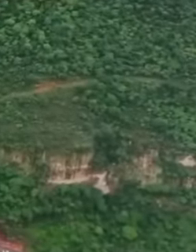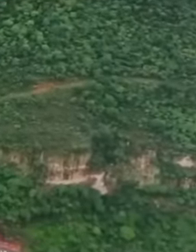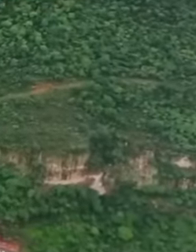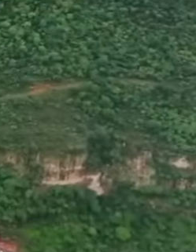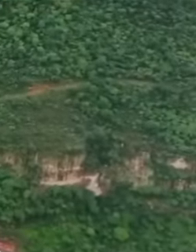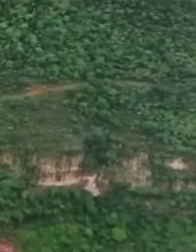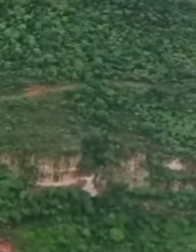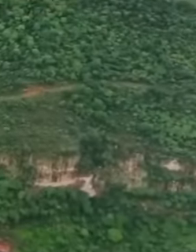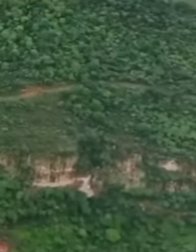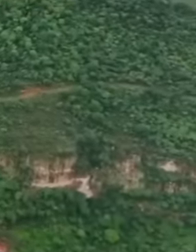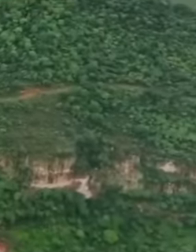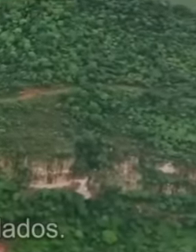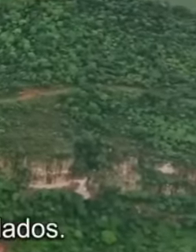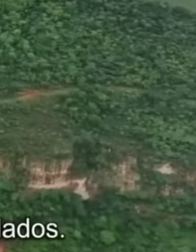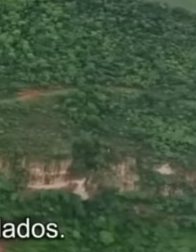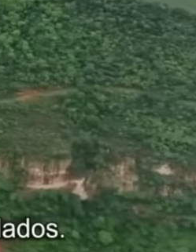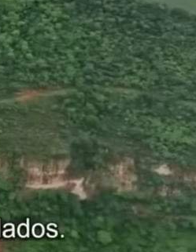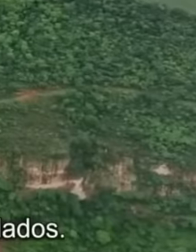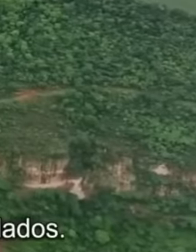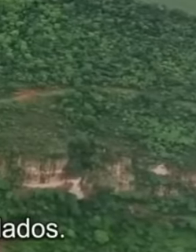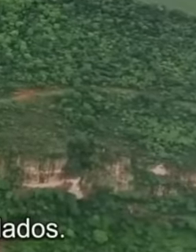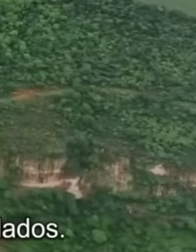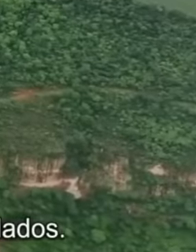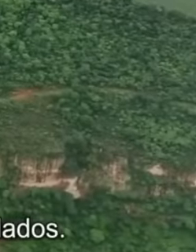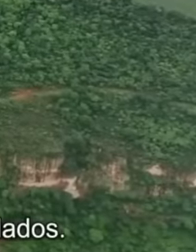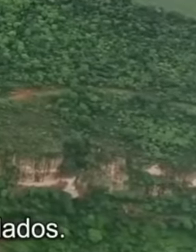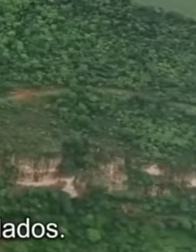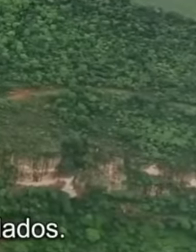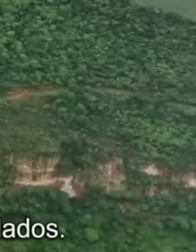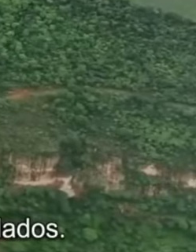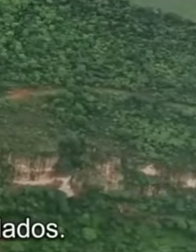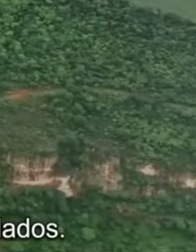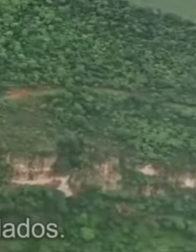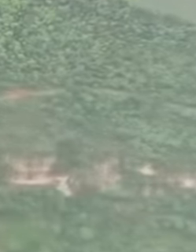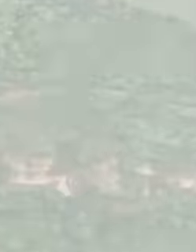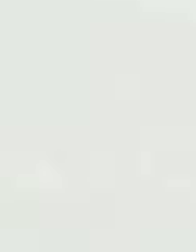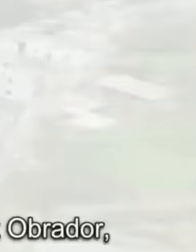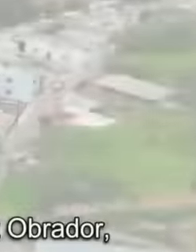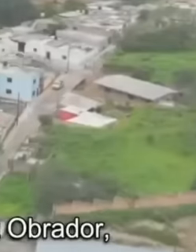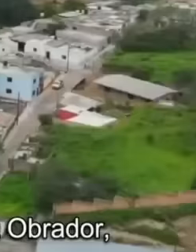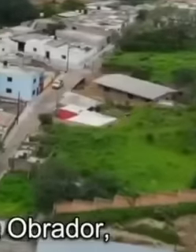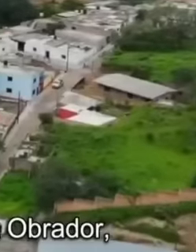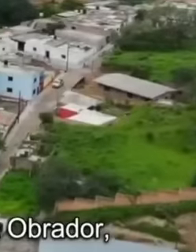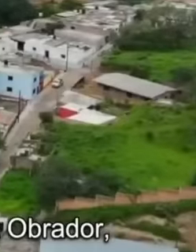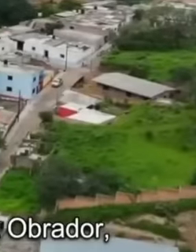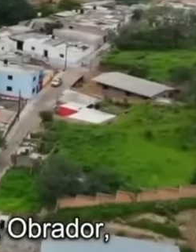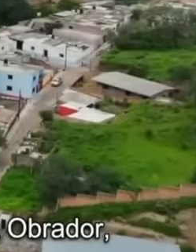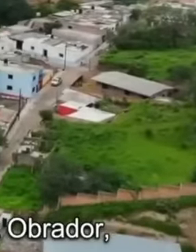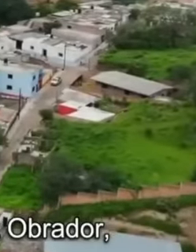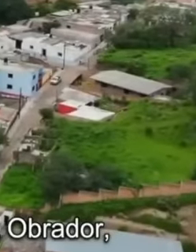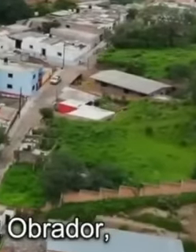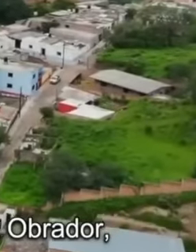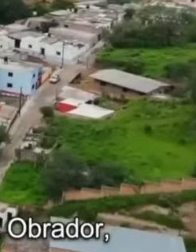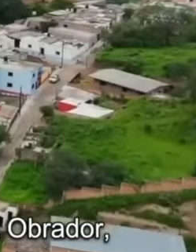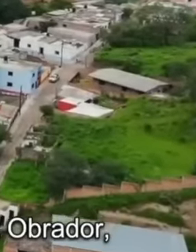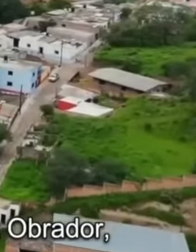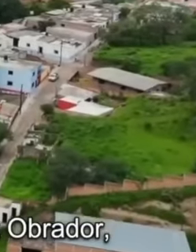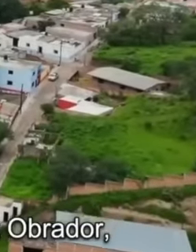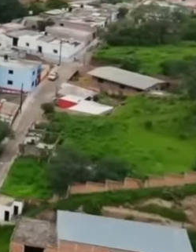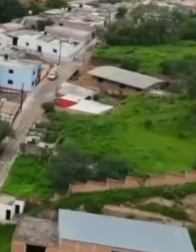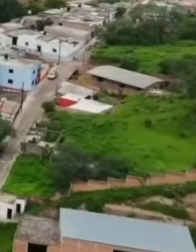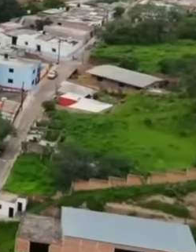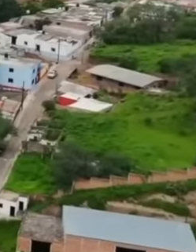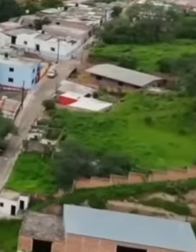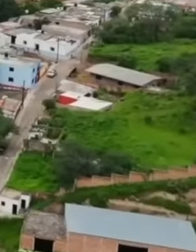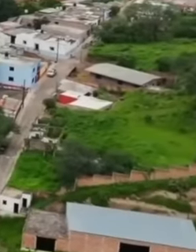que subestimaron la opinión de la gente y pusieron bajo amenaza de inundación a 3 poblados. Por instrucciones del presidente Andrés Manuel López